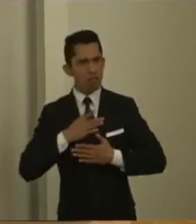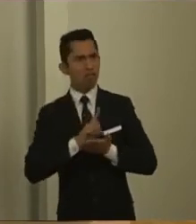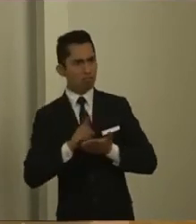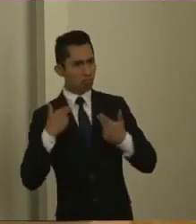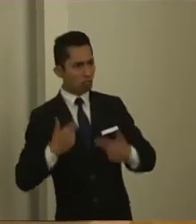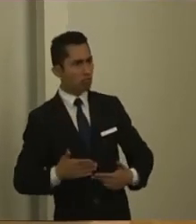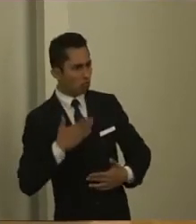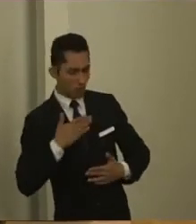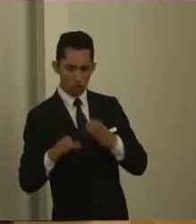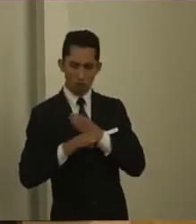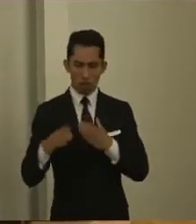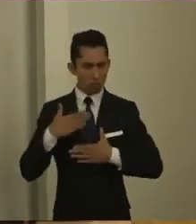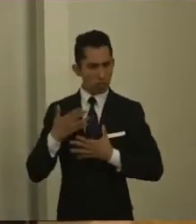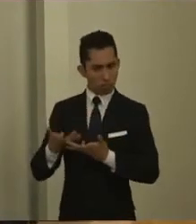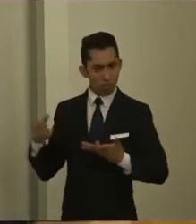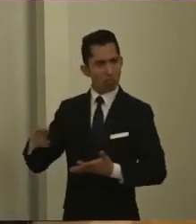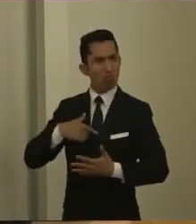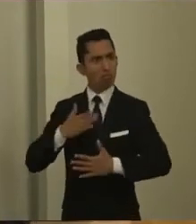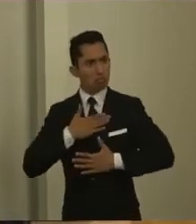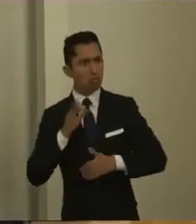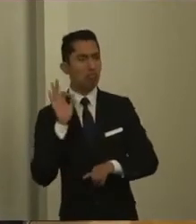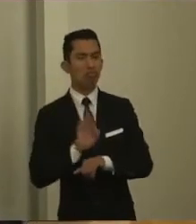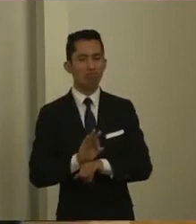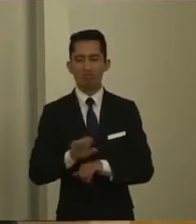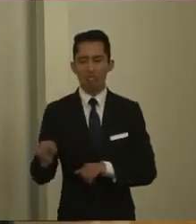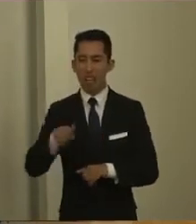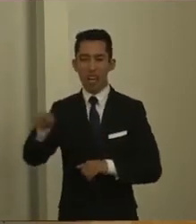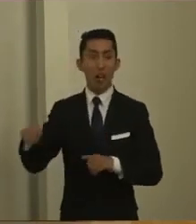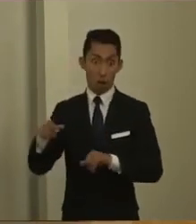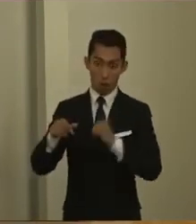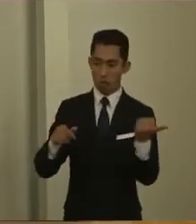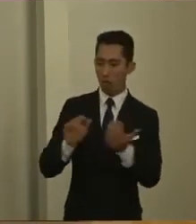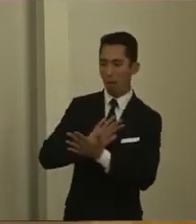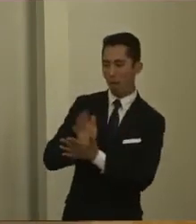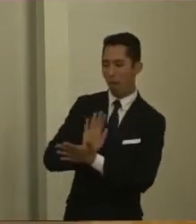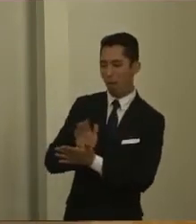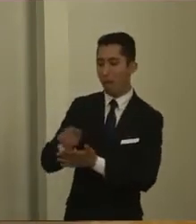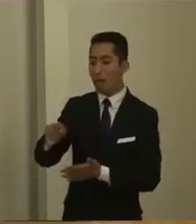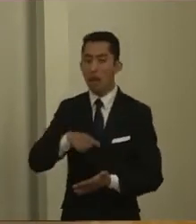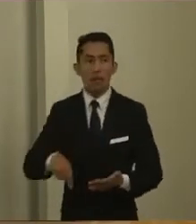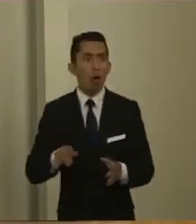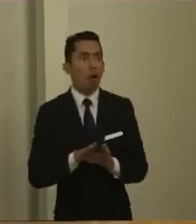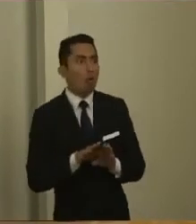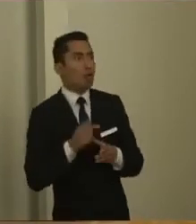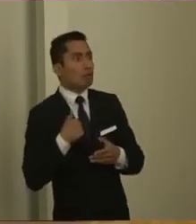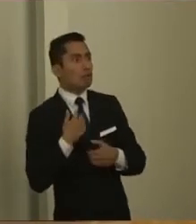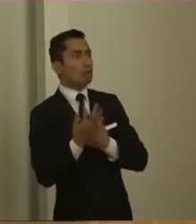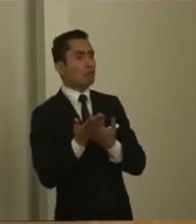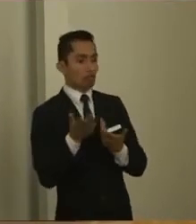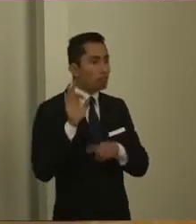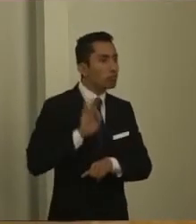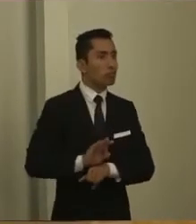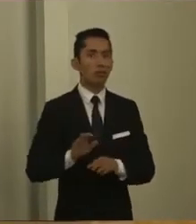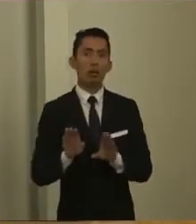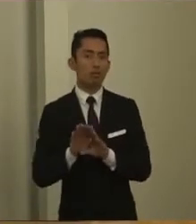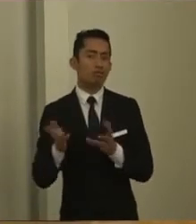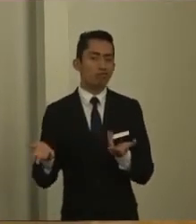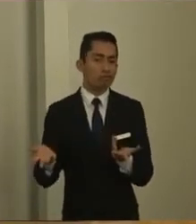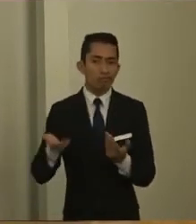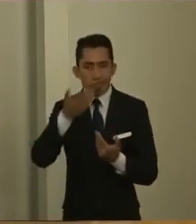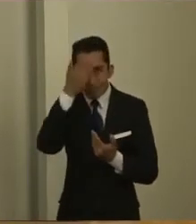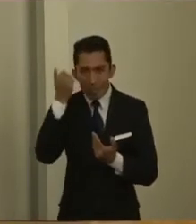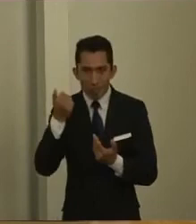y hacer frente a la opresión y discriminación que viven precisamente la defensa puntual